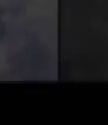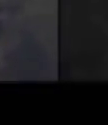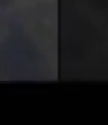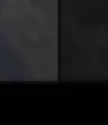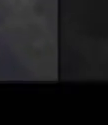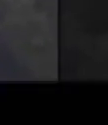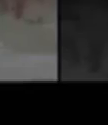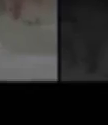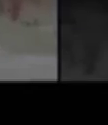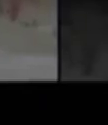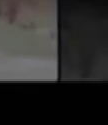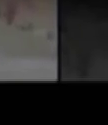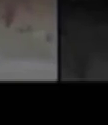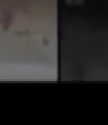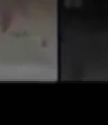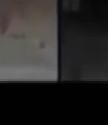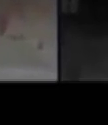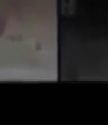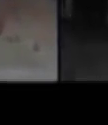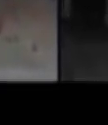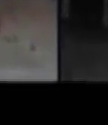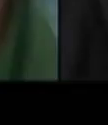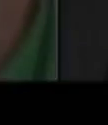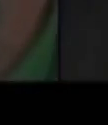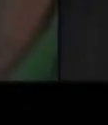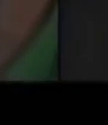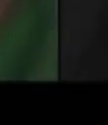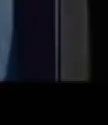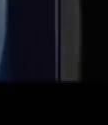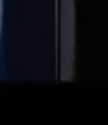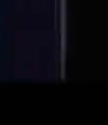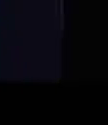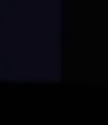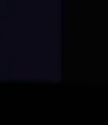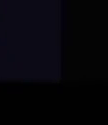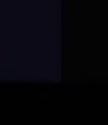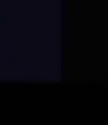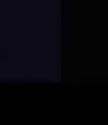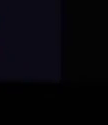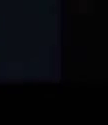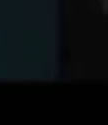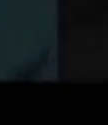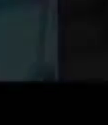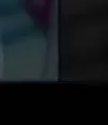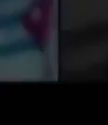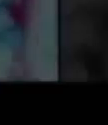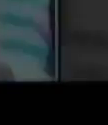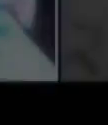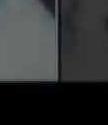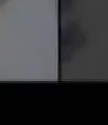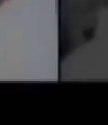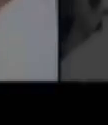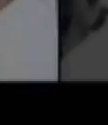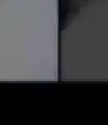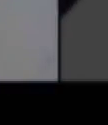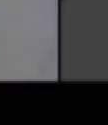Compartimos las convicciones del pueblo y que todo el mundo sepa que los